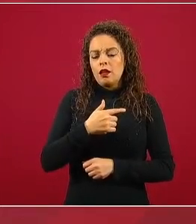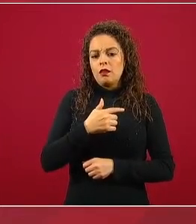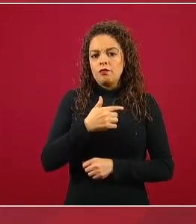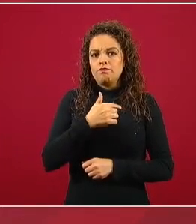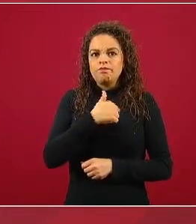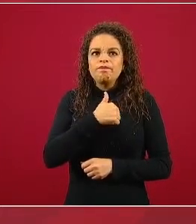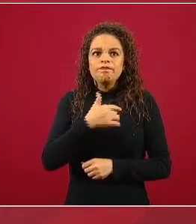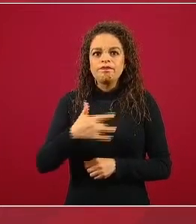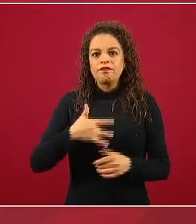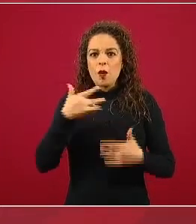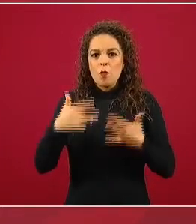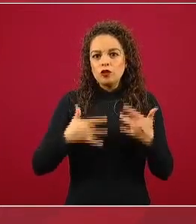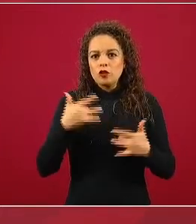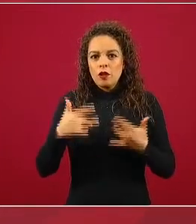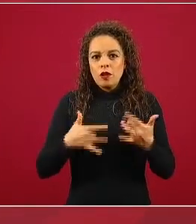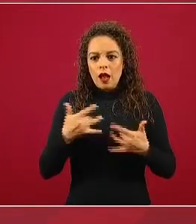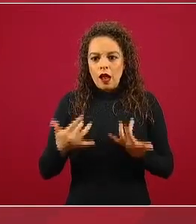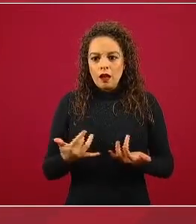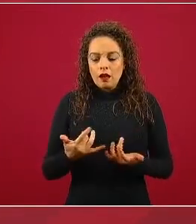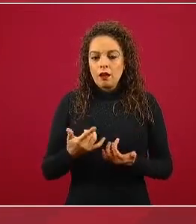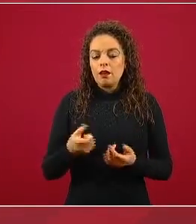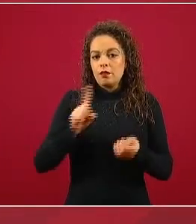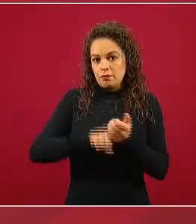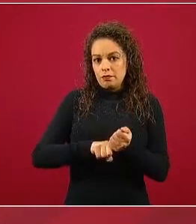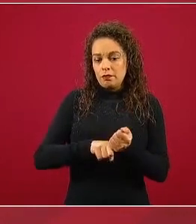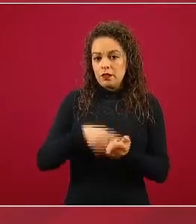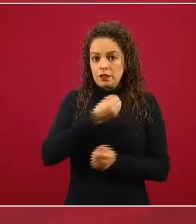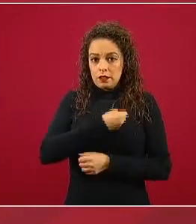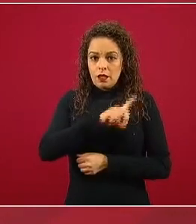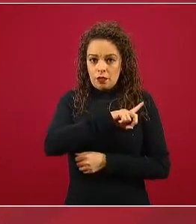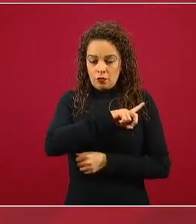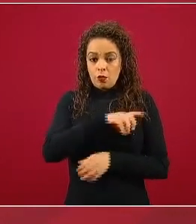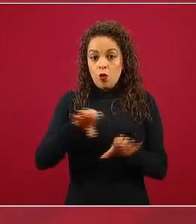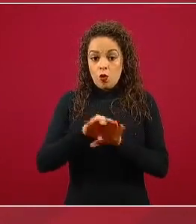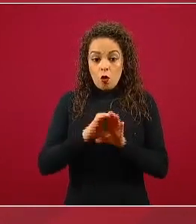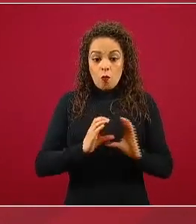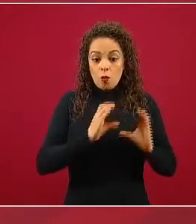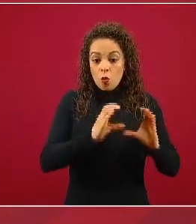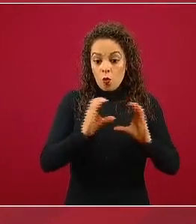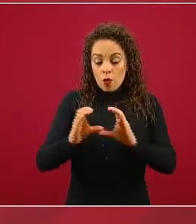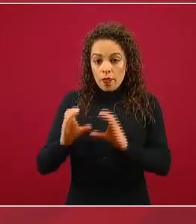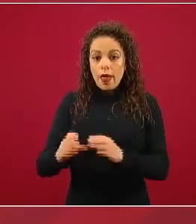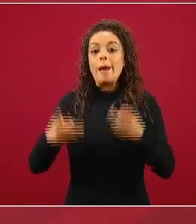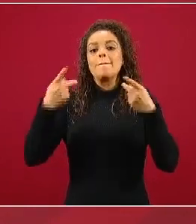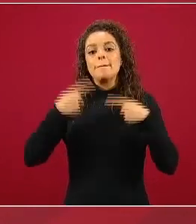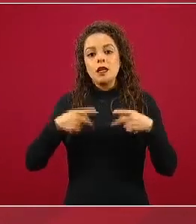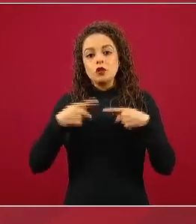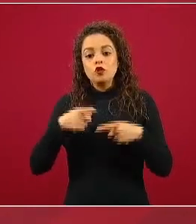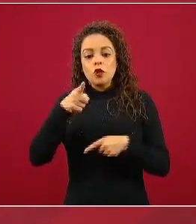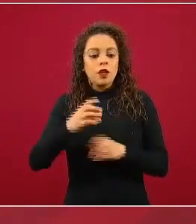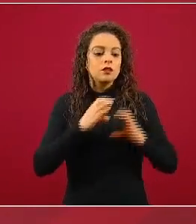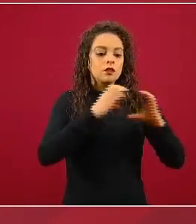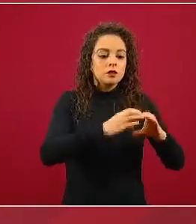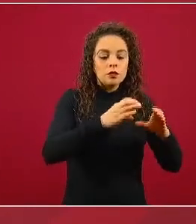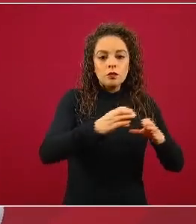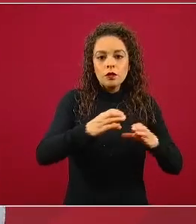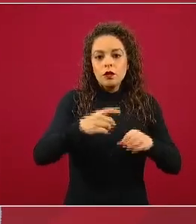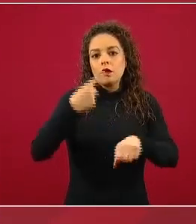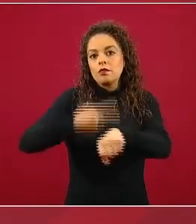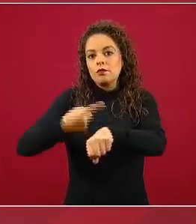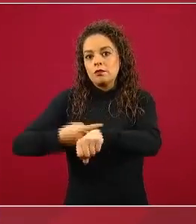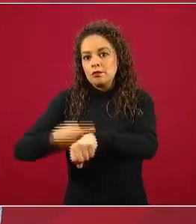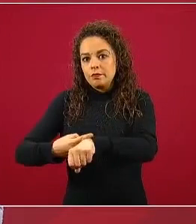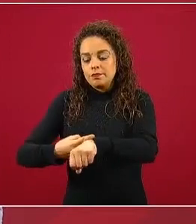salud, precisamente, cómo cuidar a los que nos cuidan. Y para ello ha venido nuestro muy